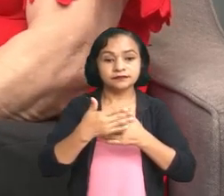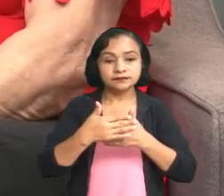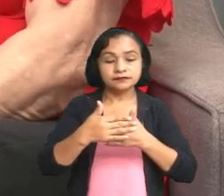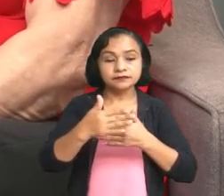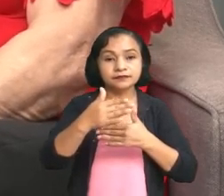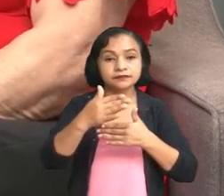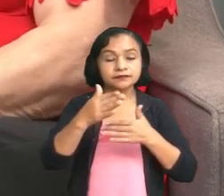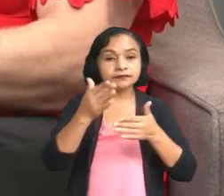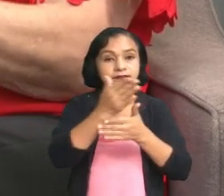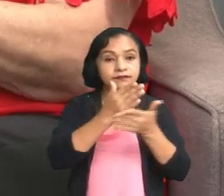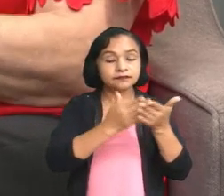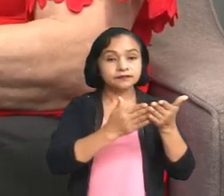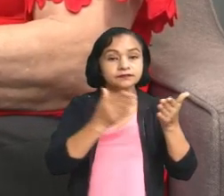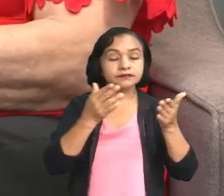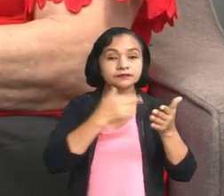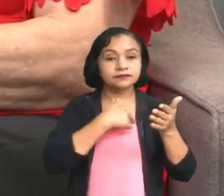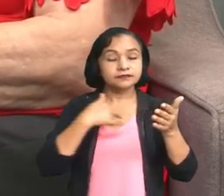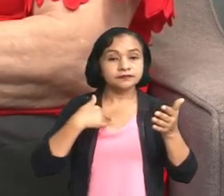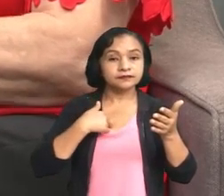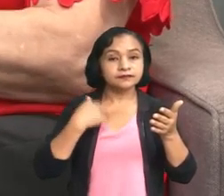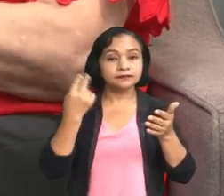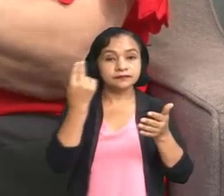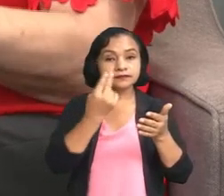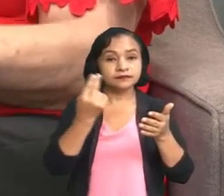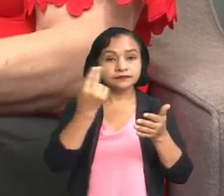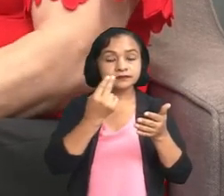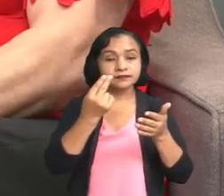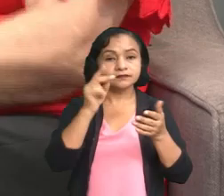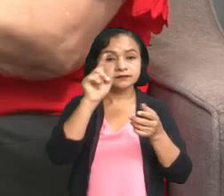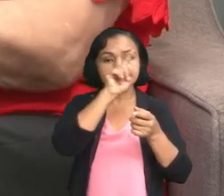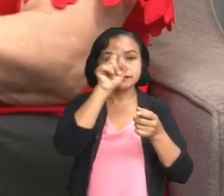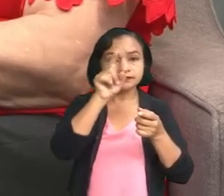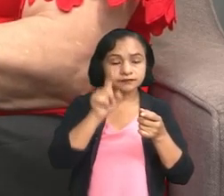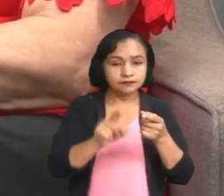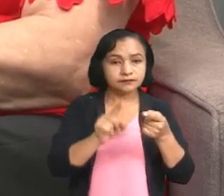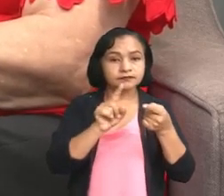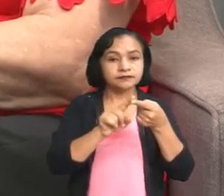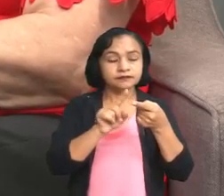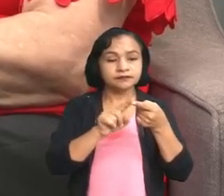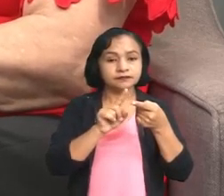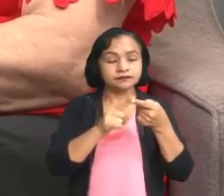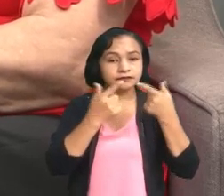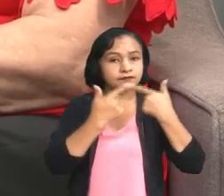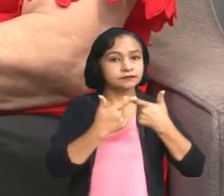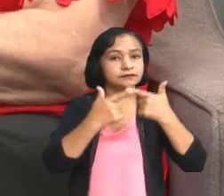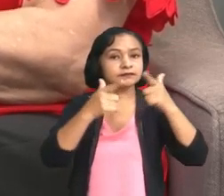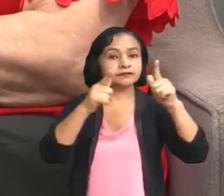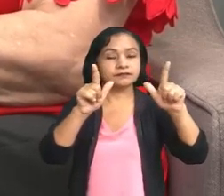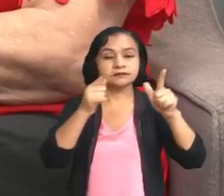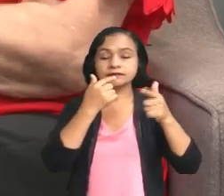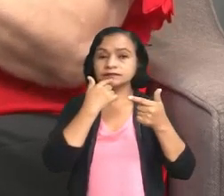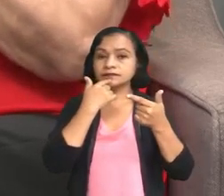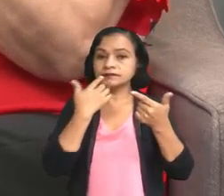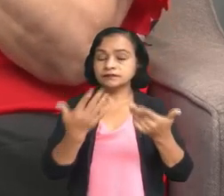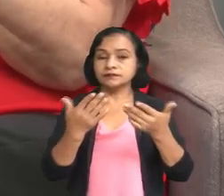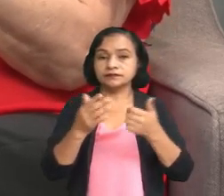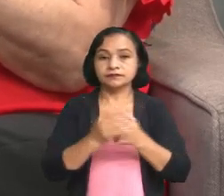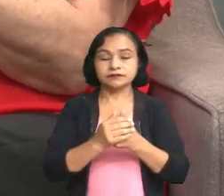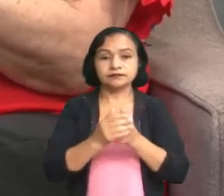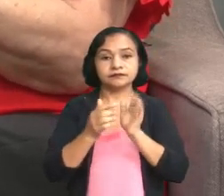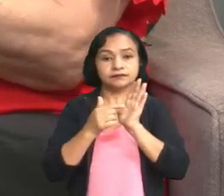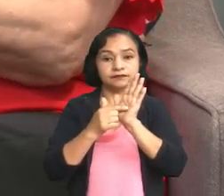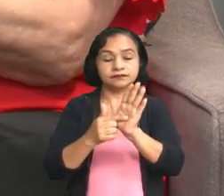cosas, ¿verdad?, se han instalado internet, una de las cosas. Gratuita. ¿Por qué? Porque, por